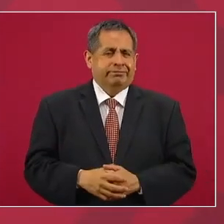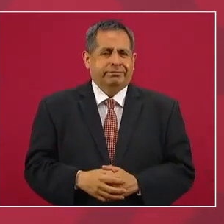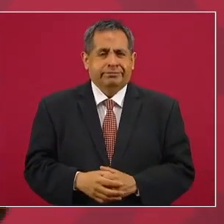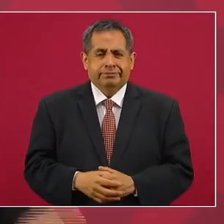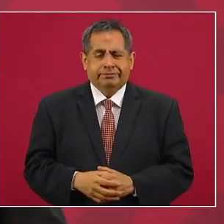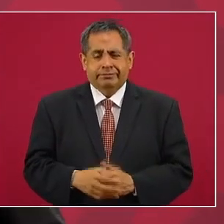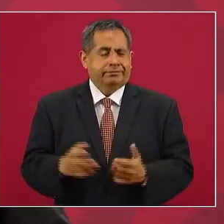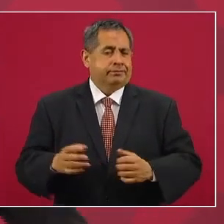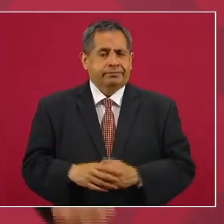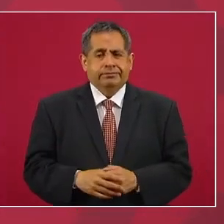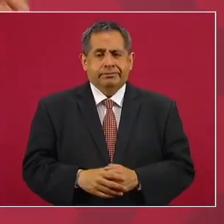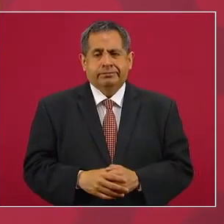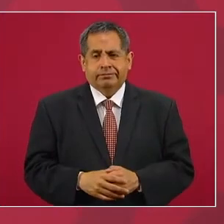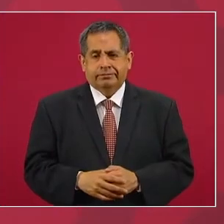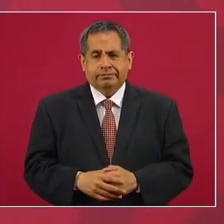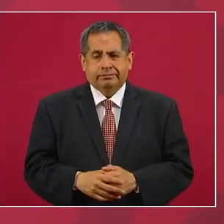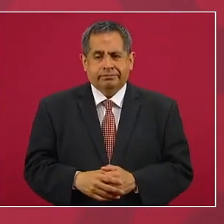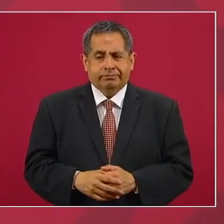O sea,